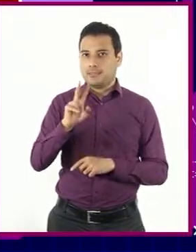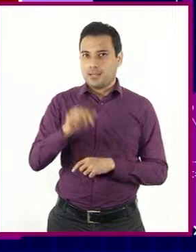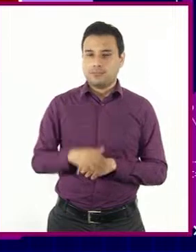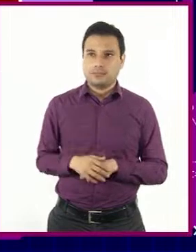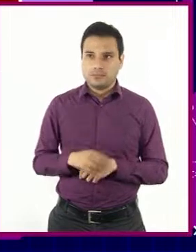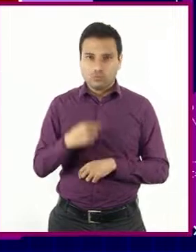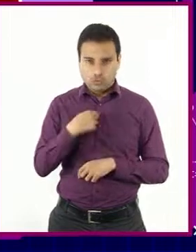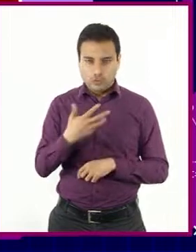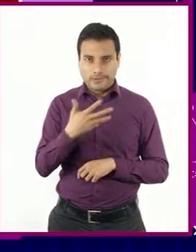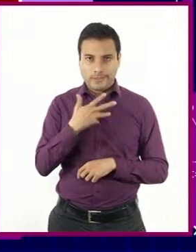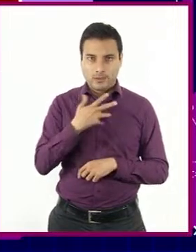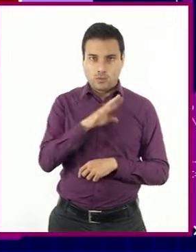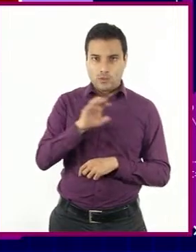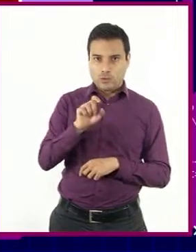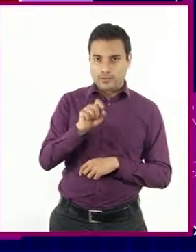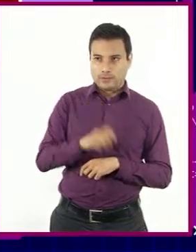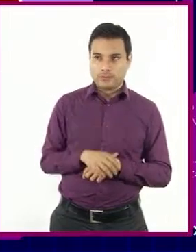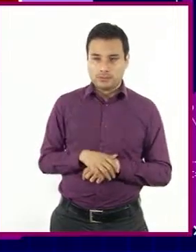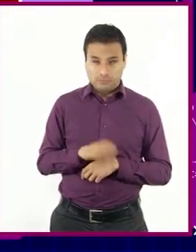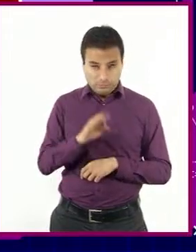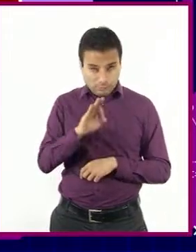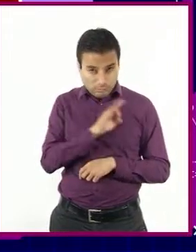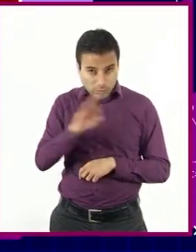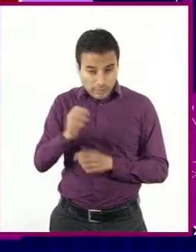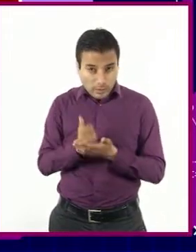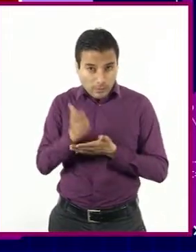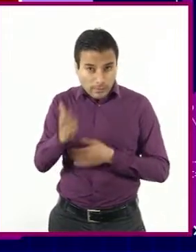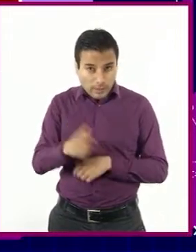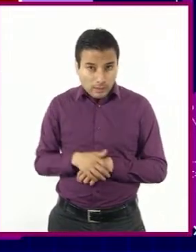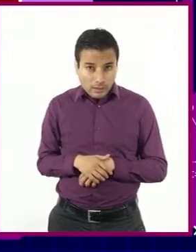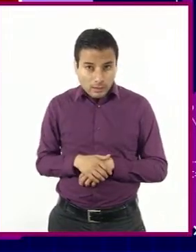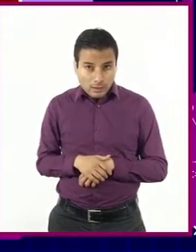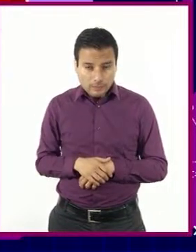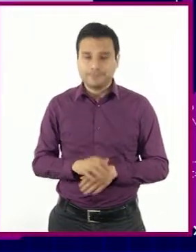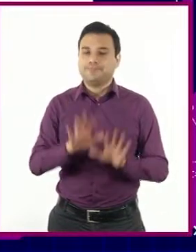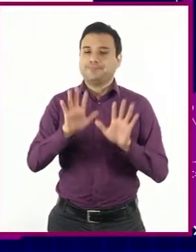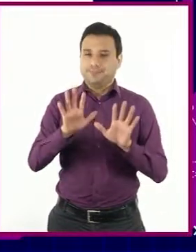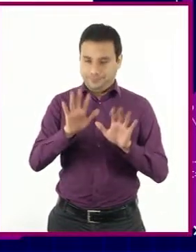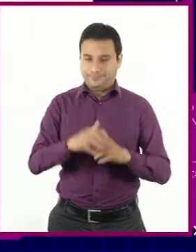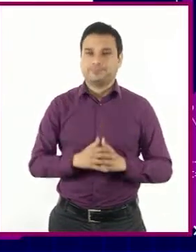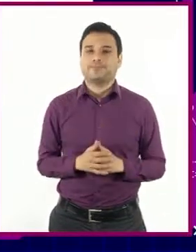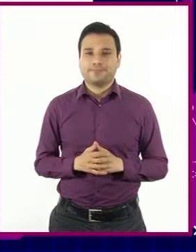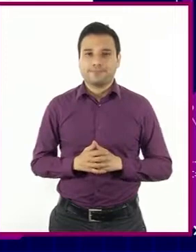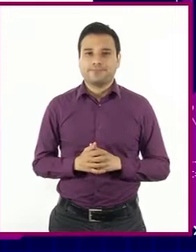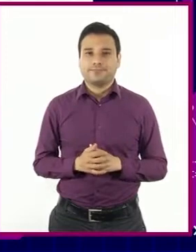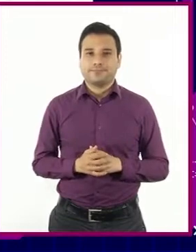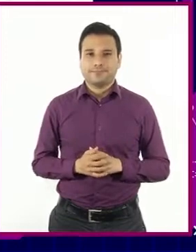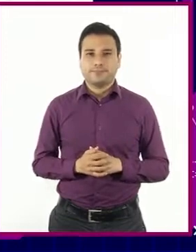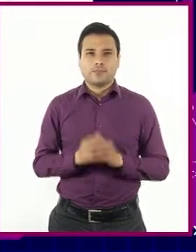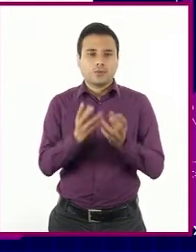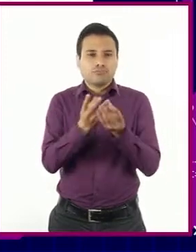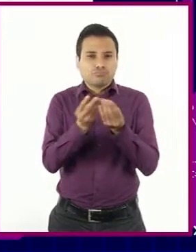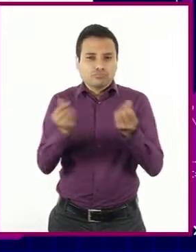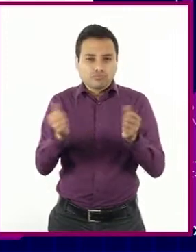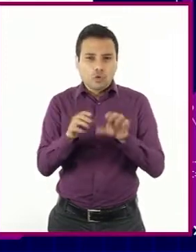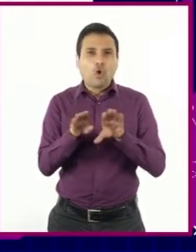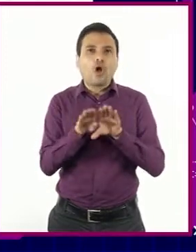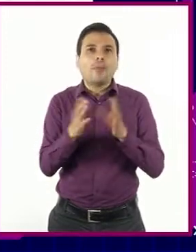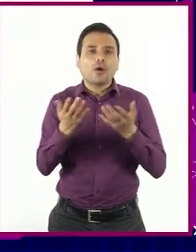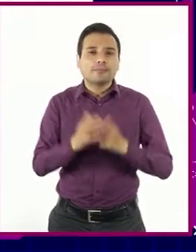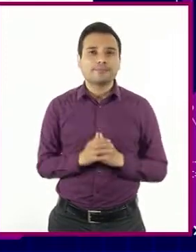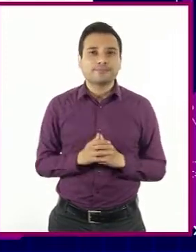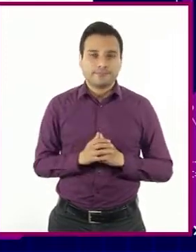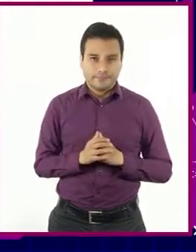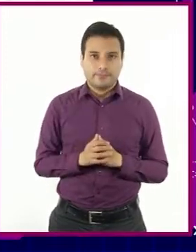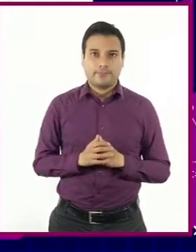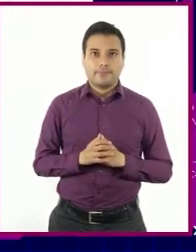¿podrá comprarlo? Hay dos maneras de saber la respuesta. La primera solución es calcular cuánto es